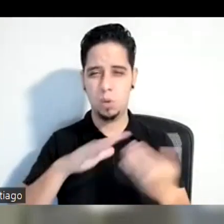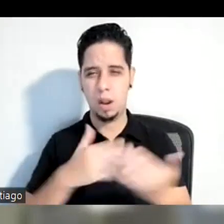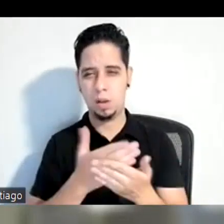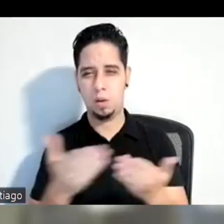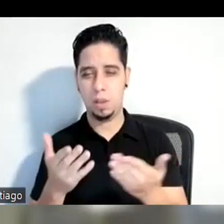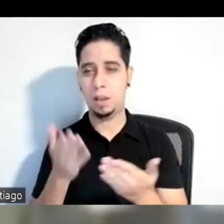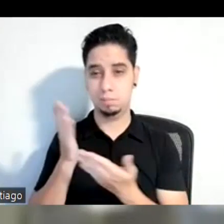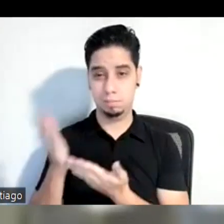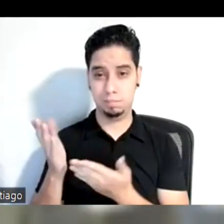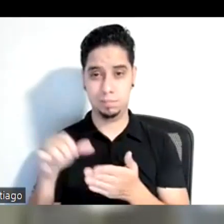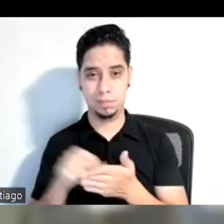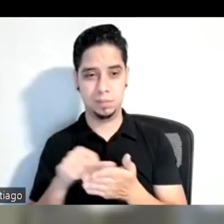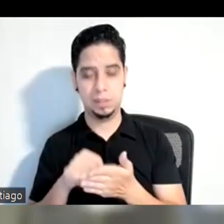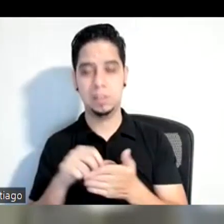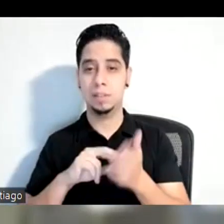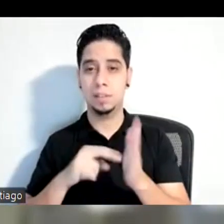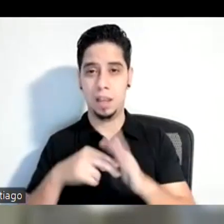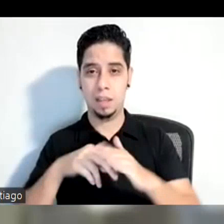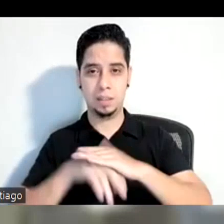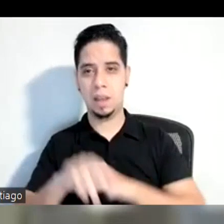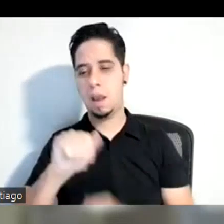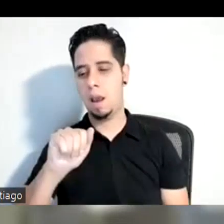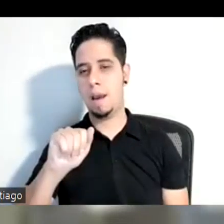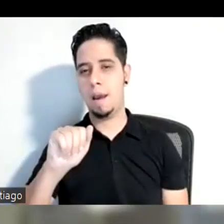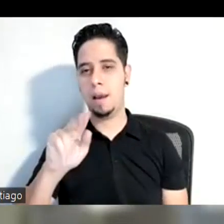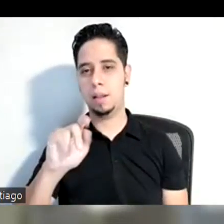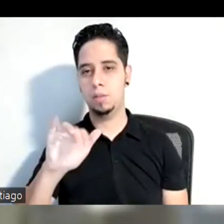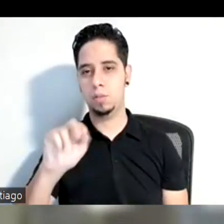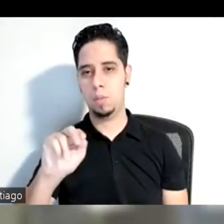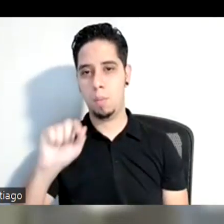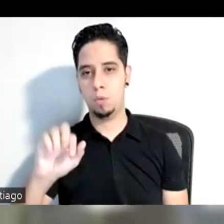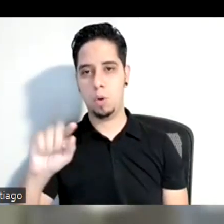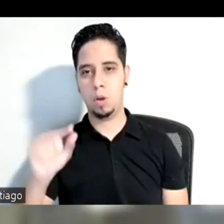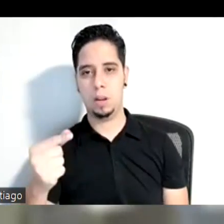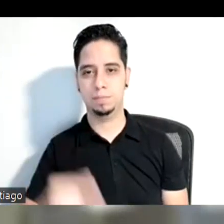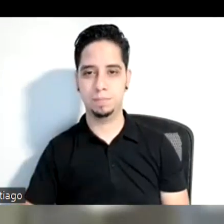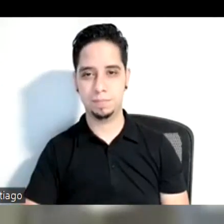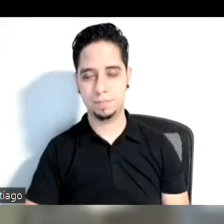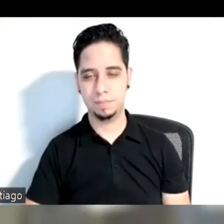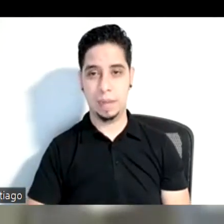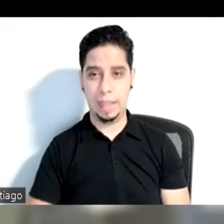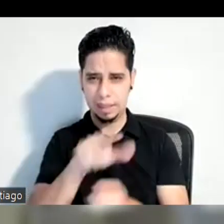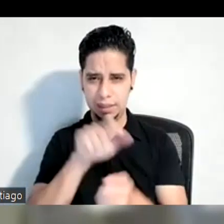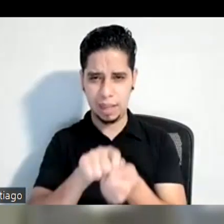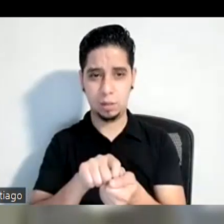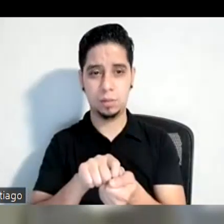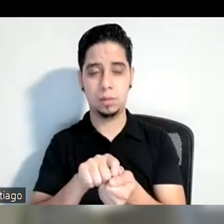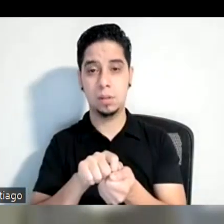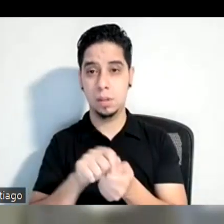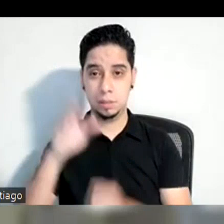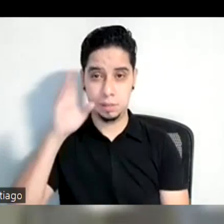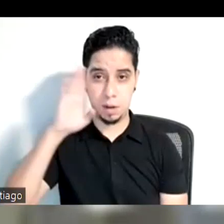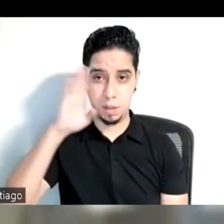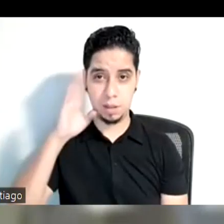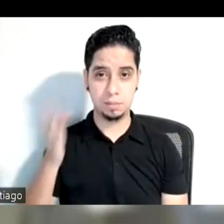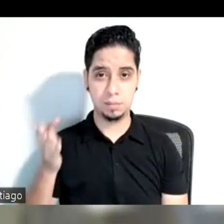en esa página, así que dése la vueltita por artefusión.org. Exacto, muy bien. Y de una vez, mira, vamos a saludar,